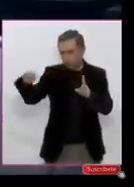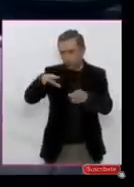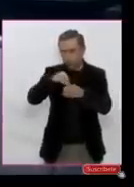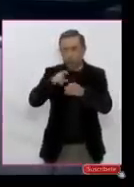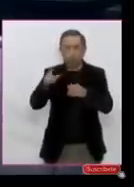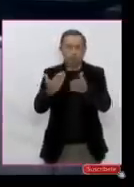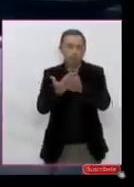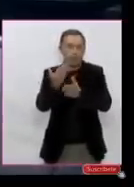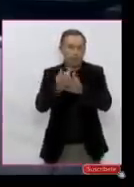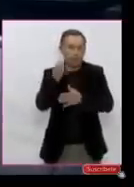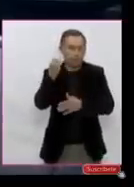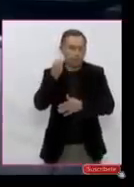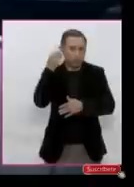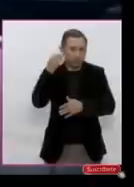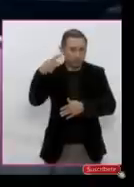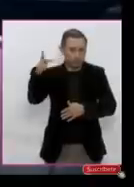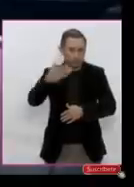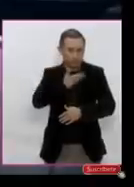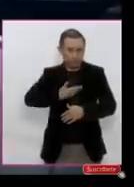republica